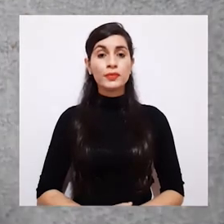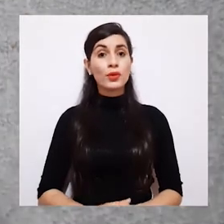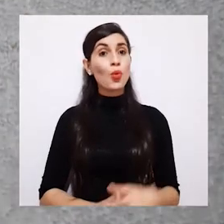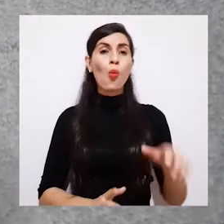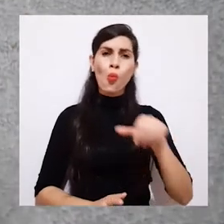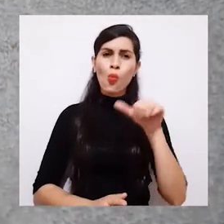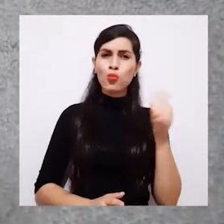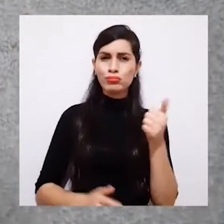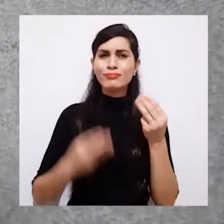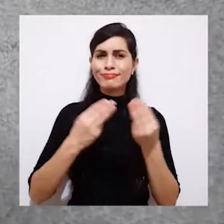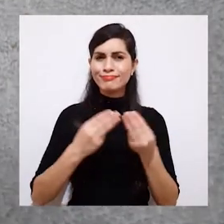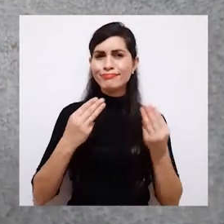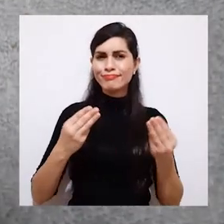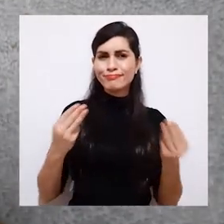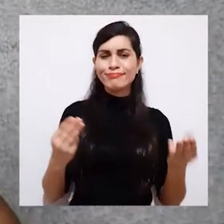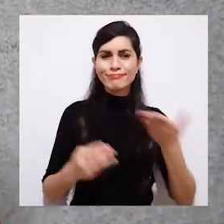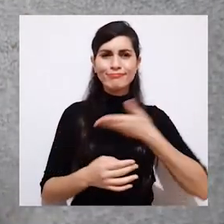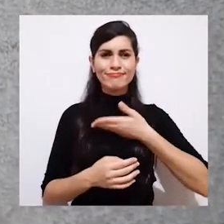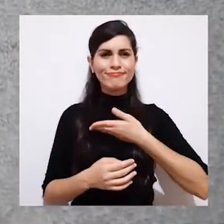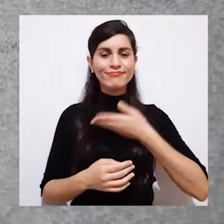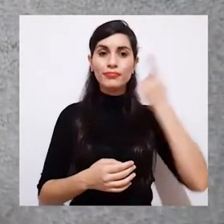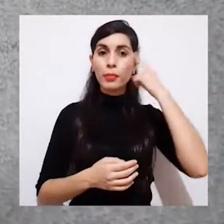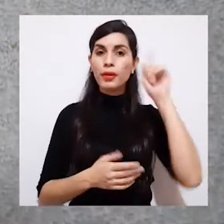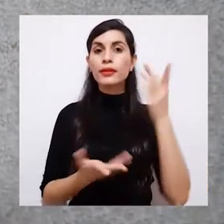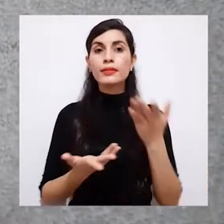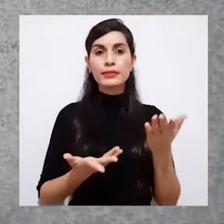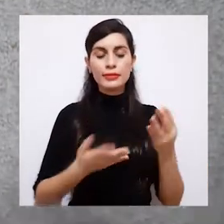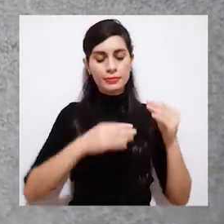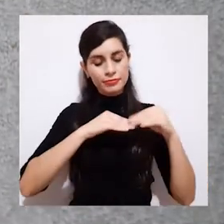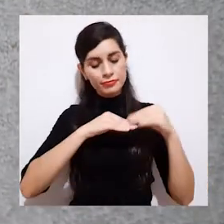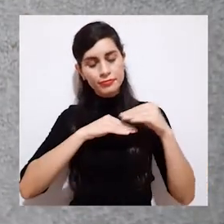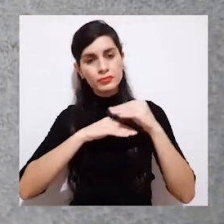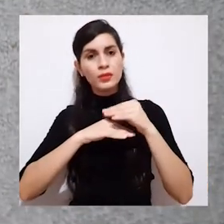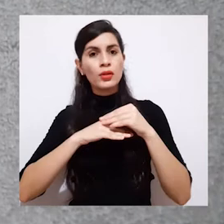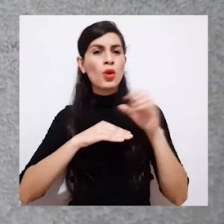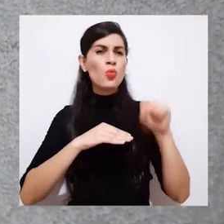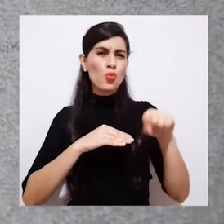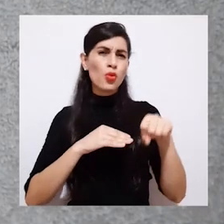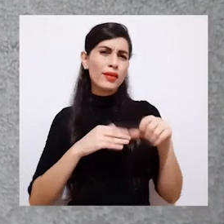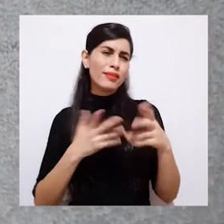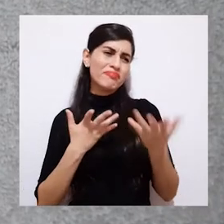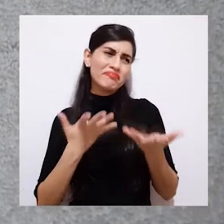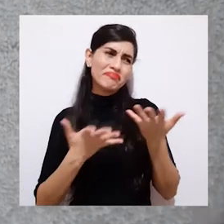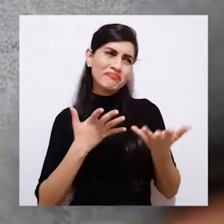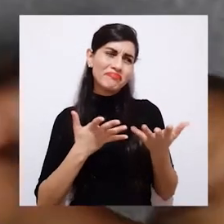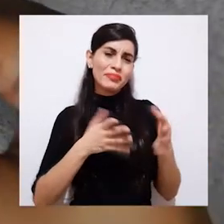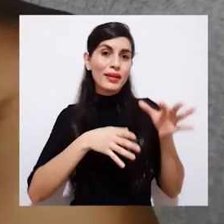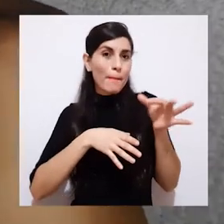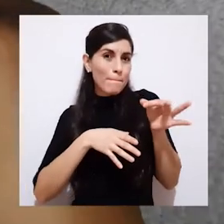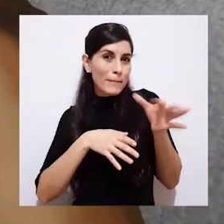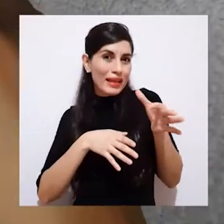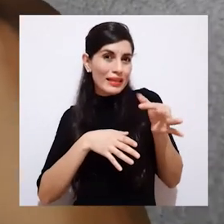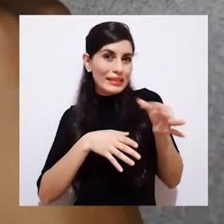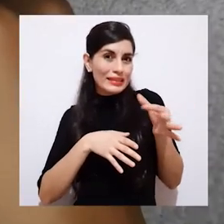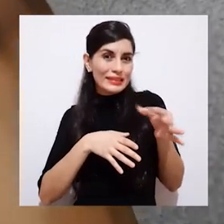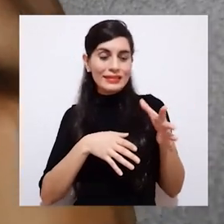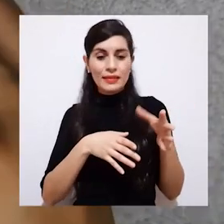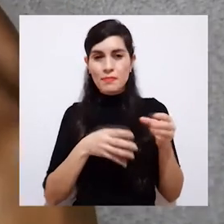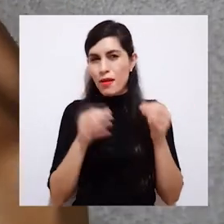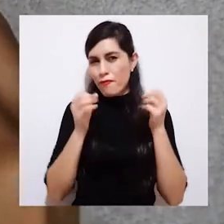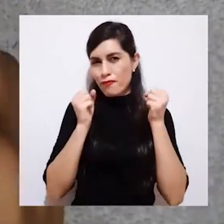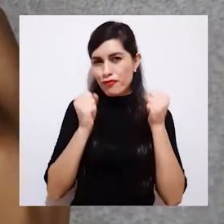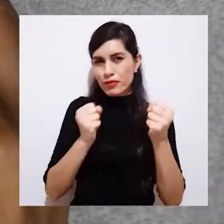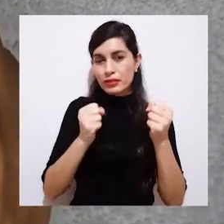Hay otros productos también que podemos utilizar para realizar este tipo de efecto, como ser la silicona de caracterización, que da un acabado un poco más pro.